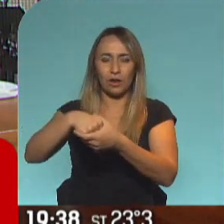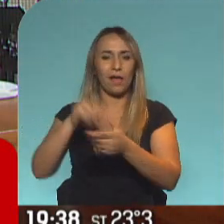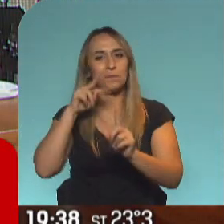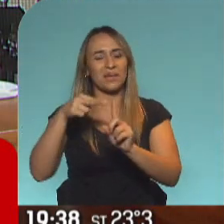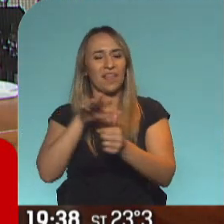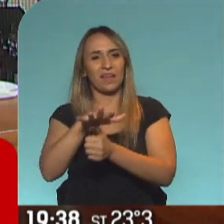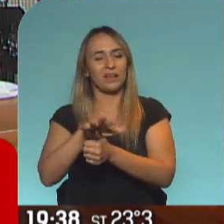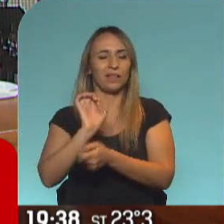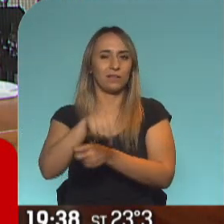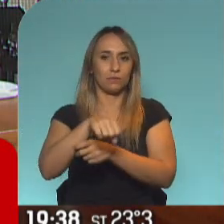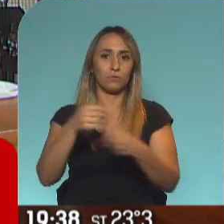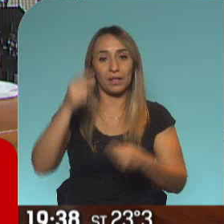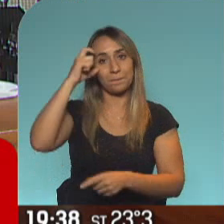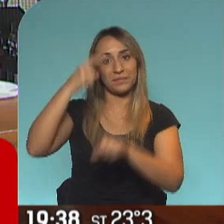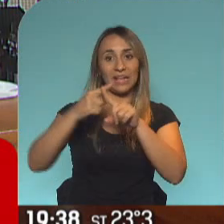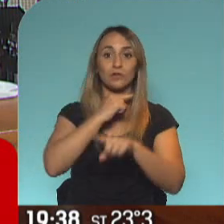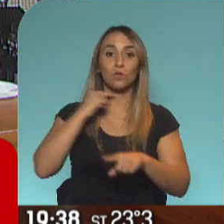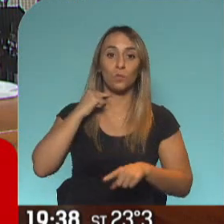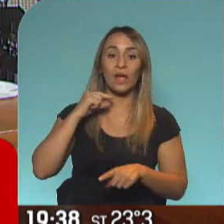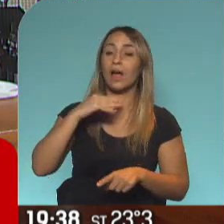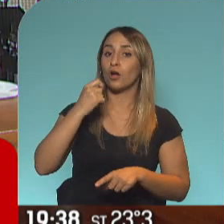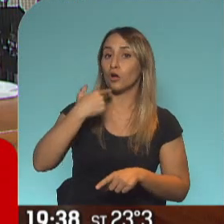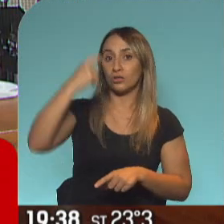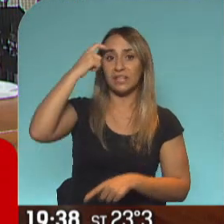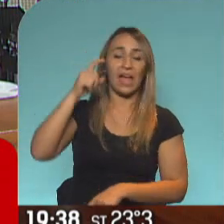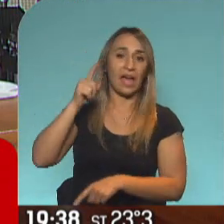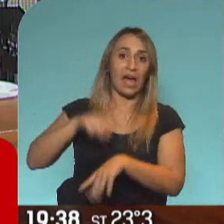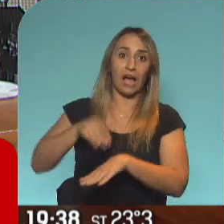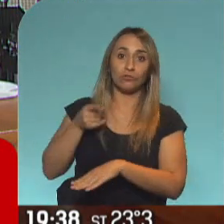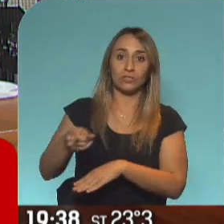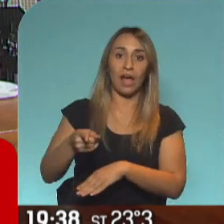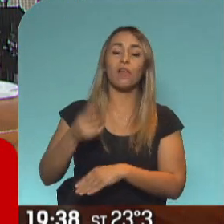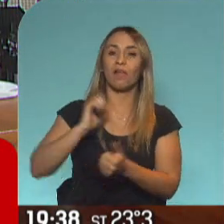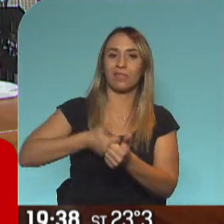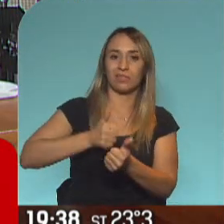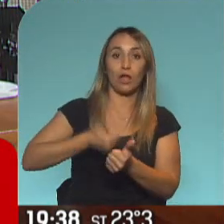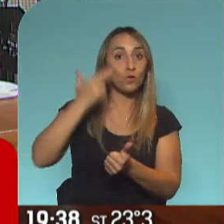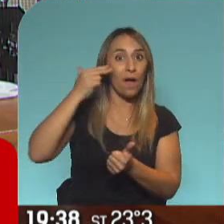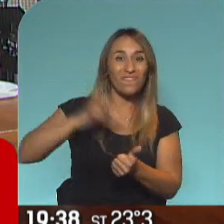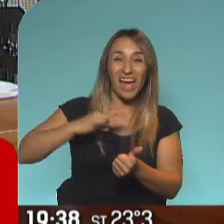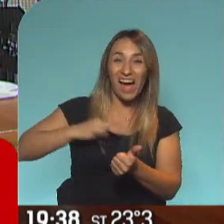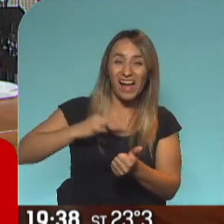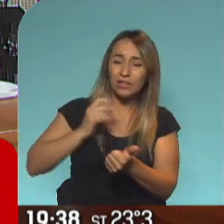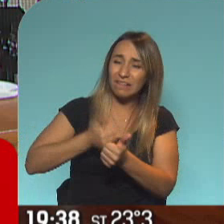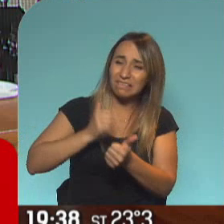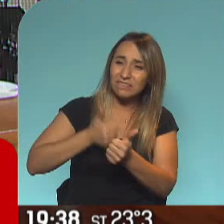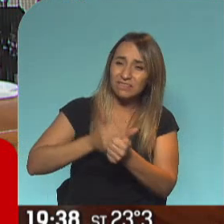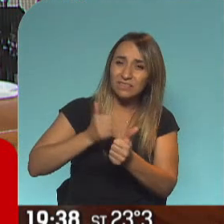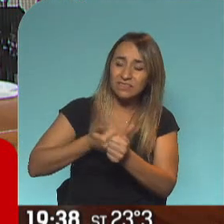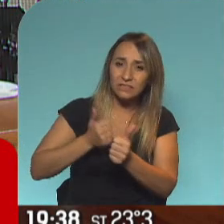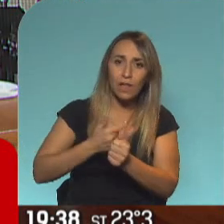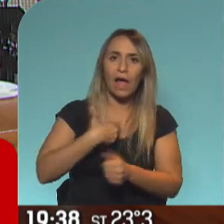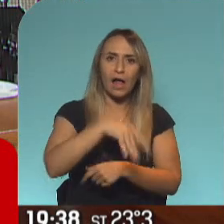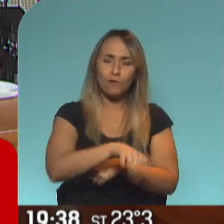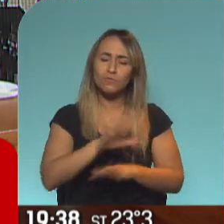José está acusado de haber abusado durante 9 años de una alumna. No lo negó al hecho, pero la justicia entendió